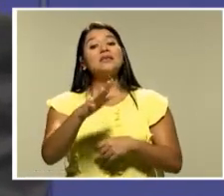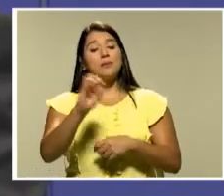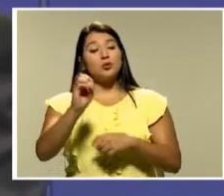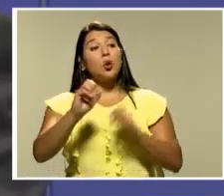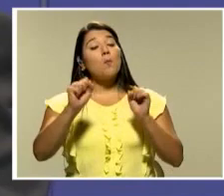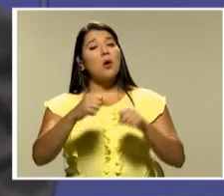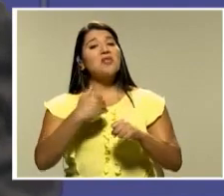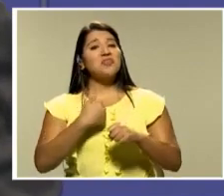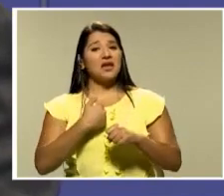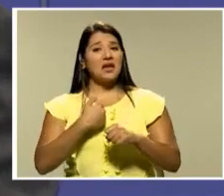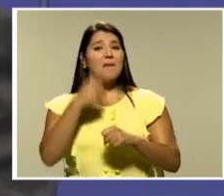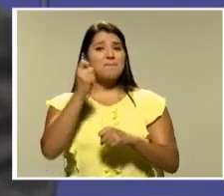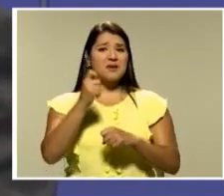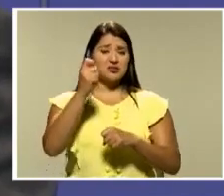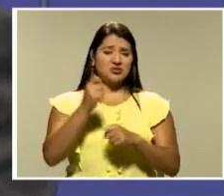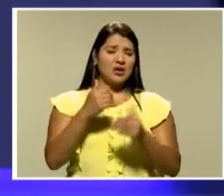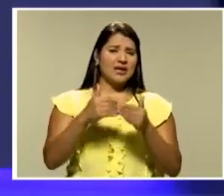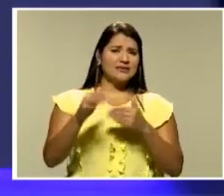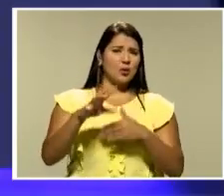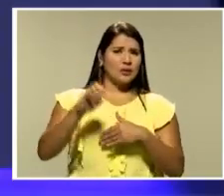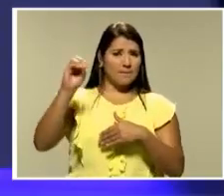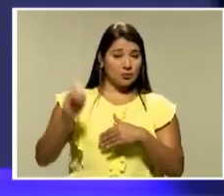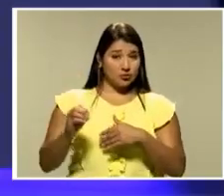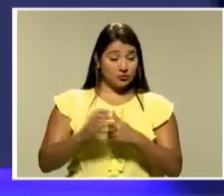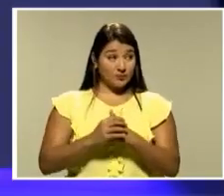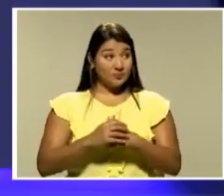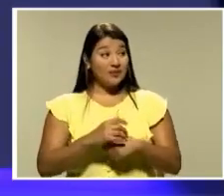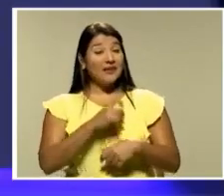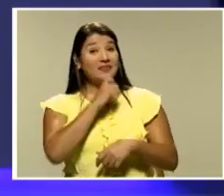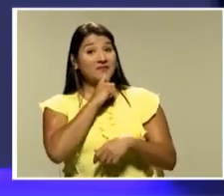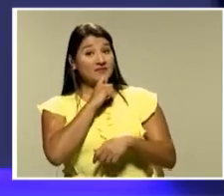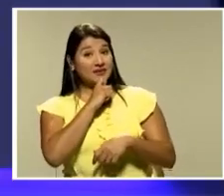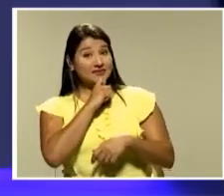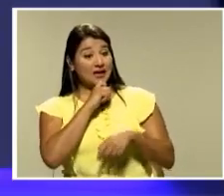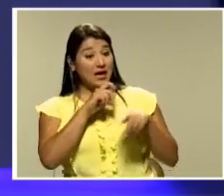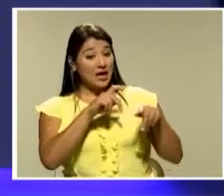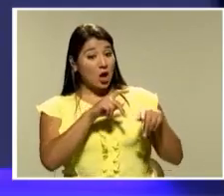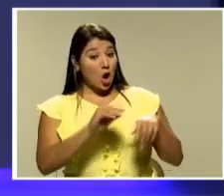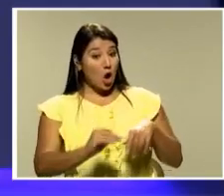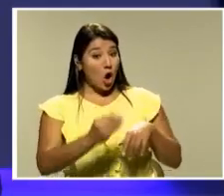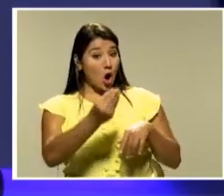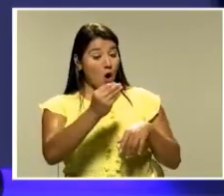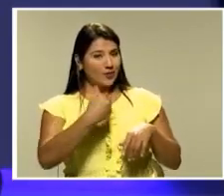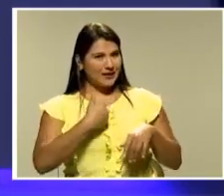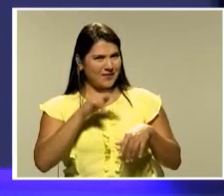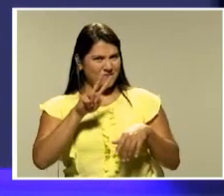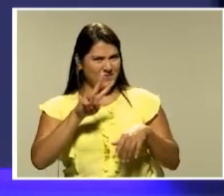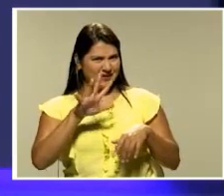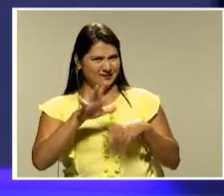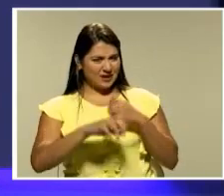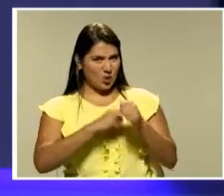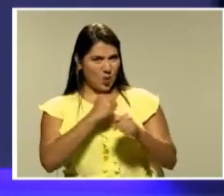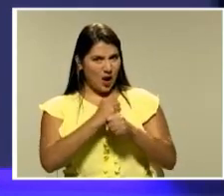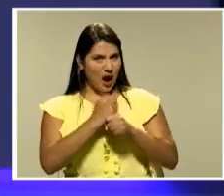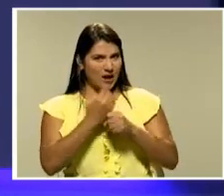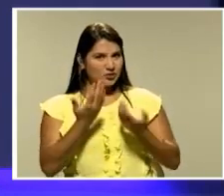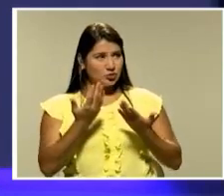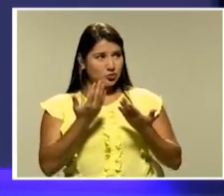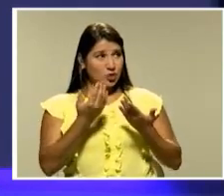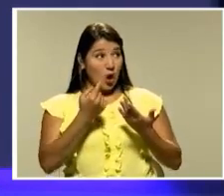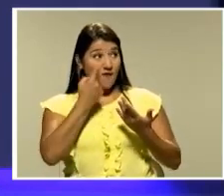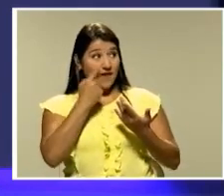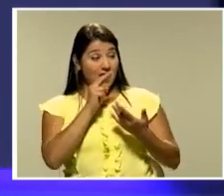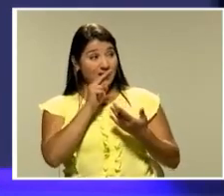facilidad, casi del 50%. Es difícil que los chicos que tienen 25 años lo encuentren dentro de 40